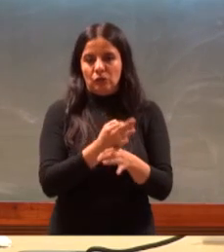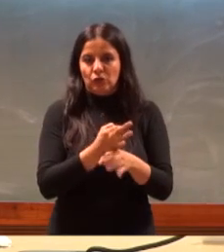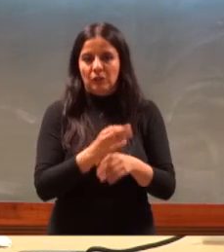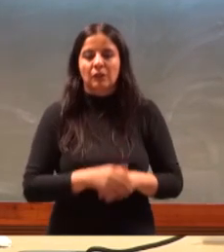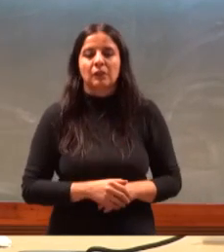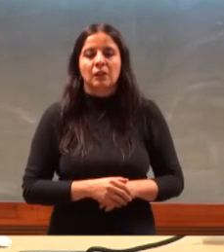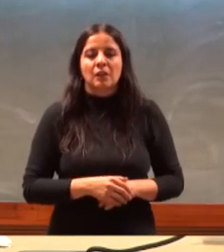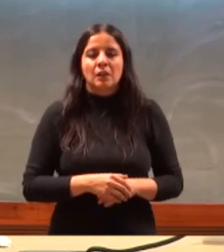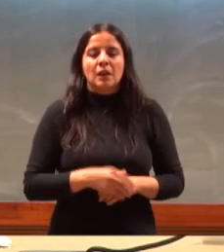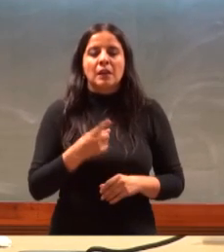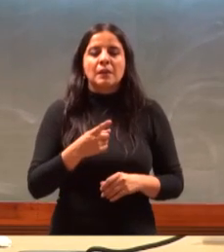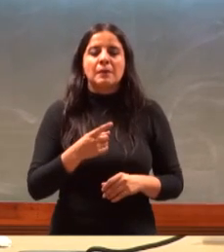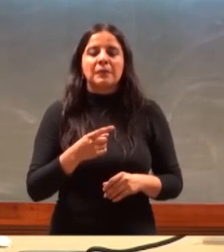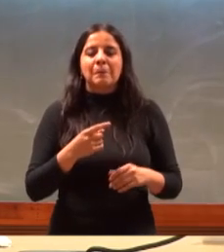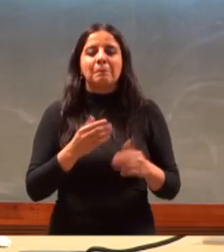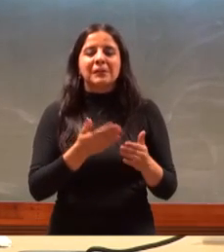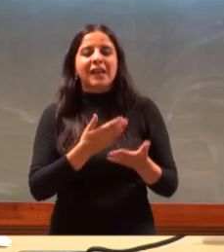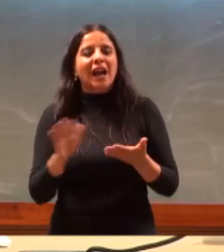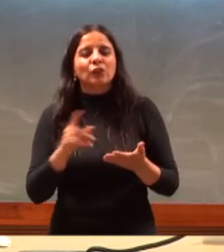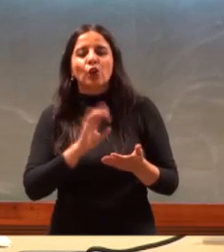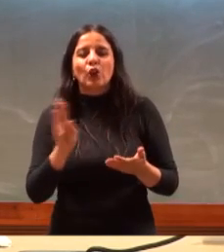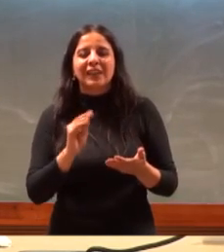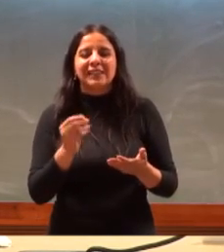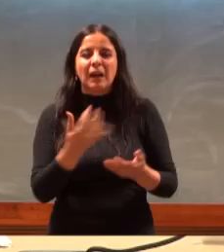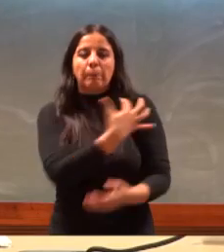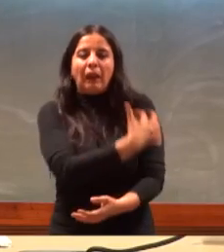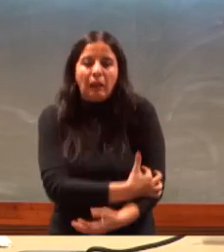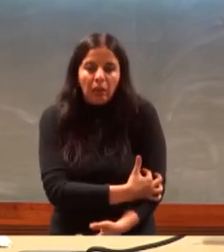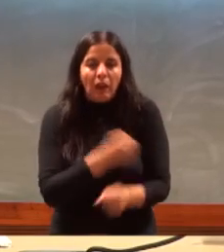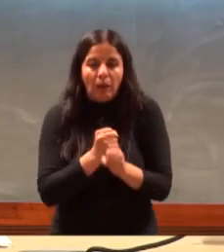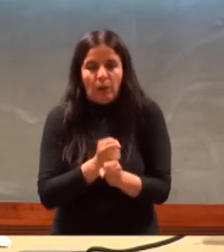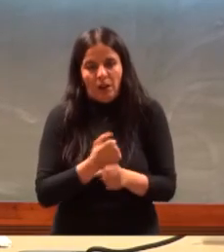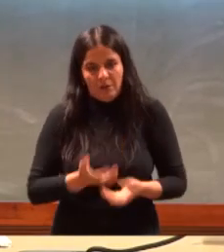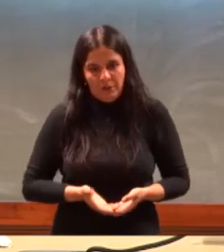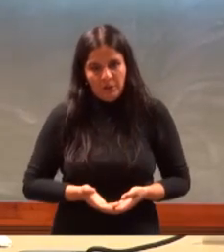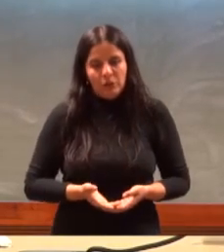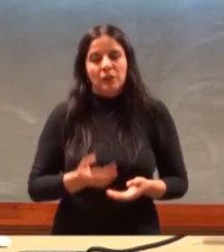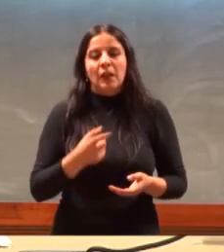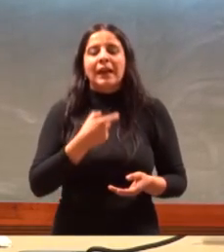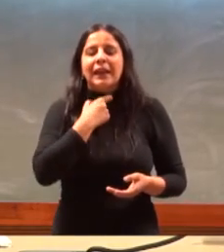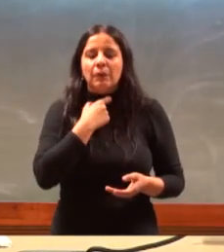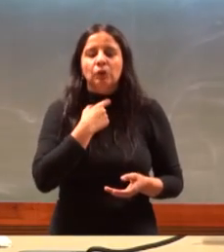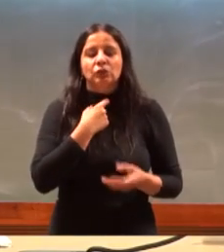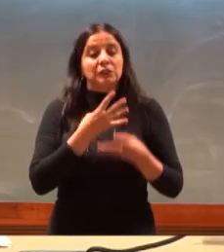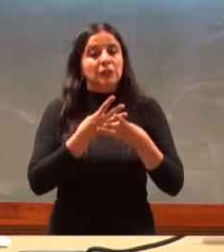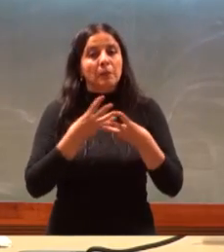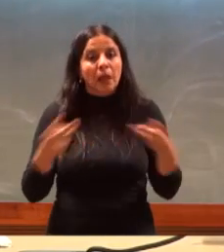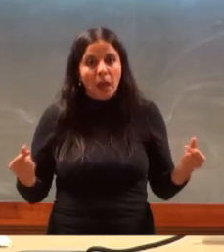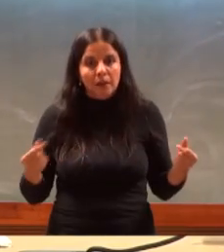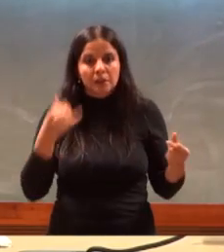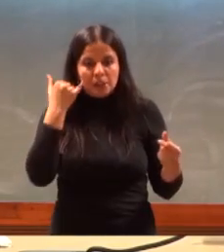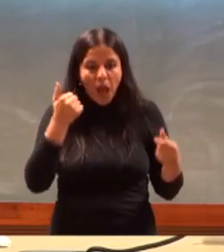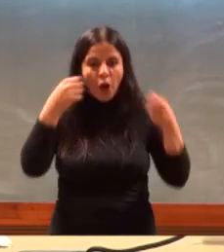y tercerizaciones y considerar nuevas vacantes actuales y y áreas de vacancias para ver si una vez por todas podemos terminar de definir el